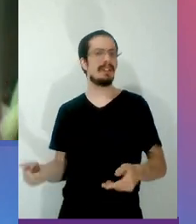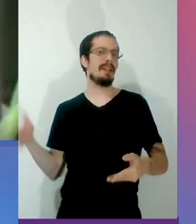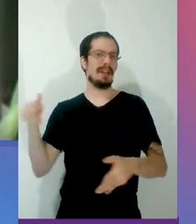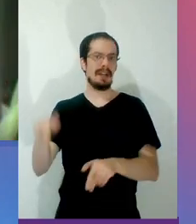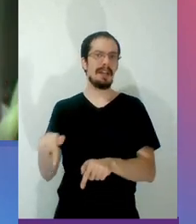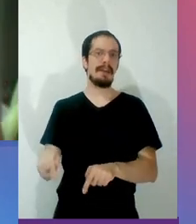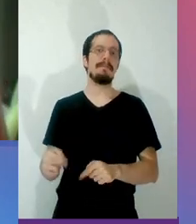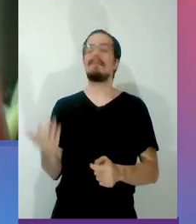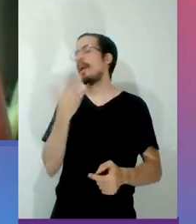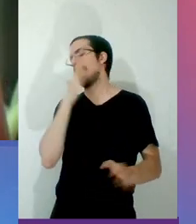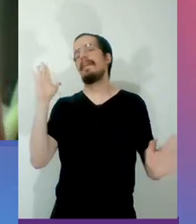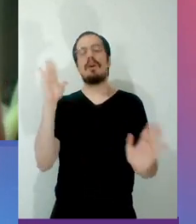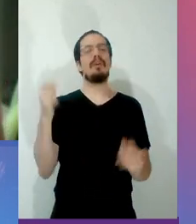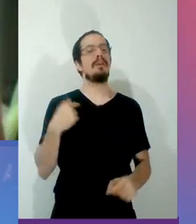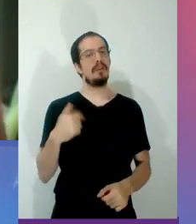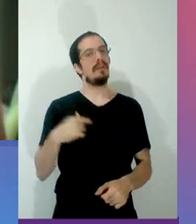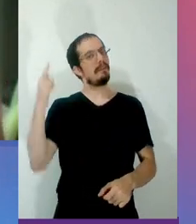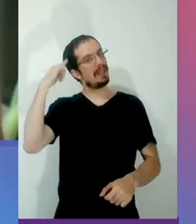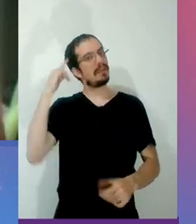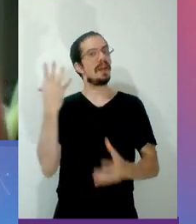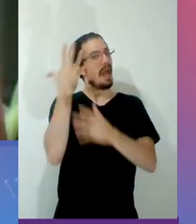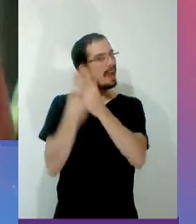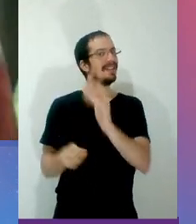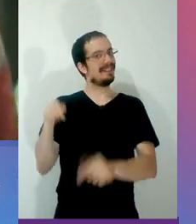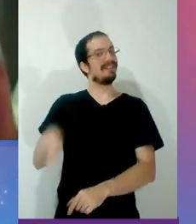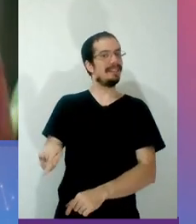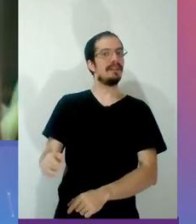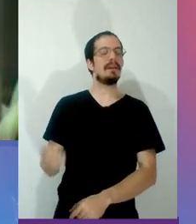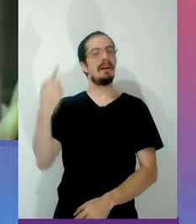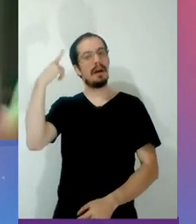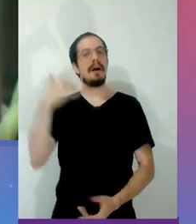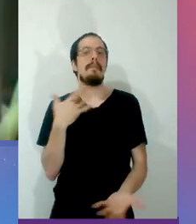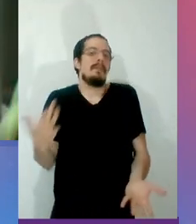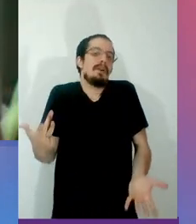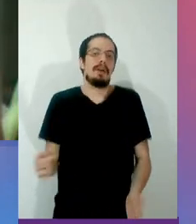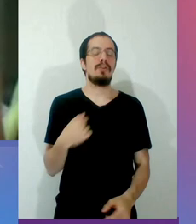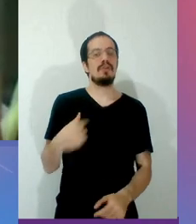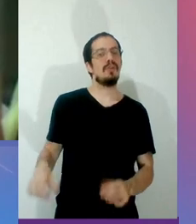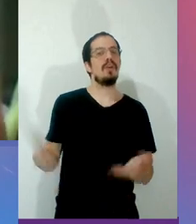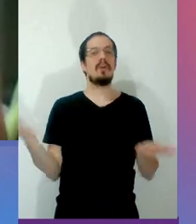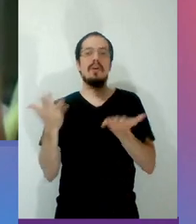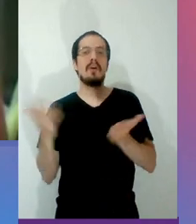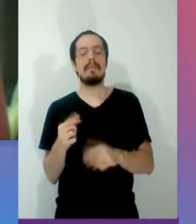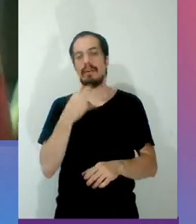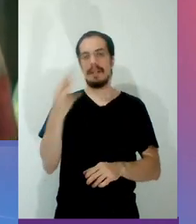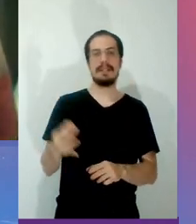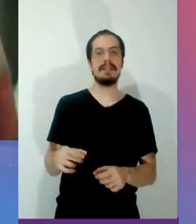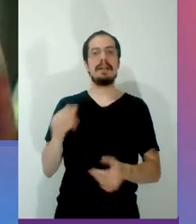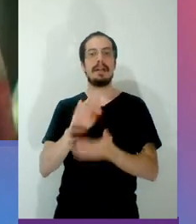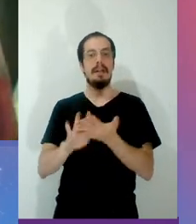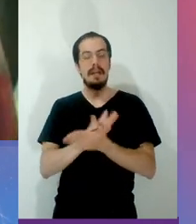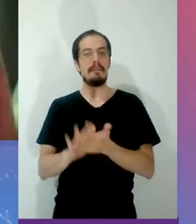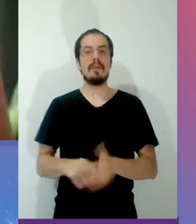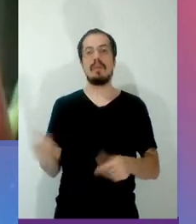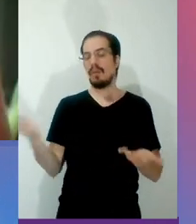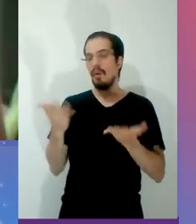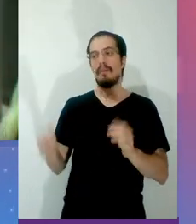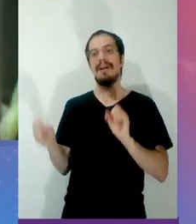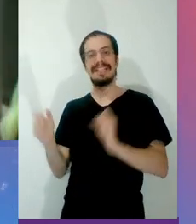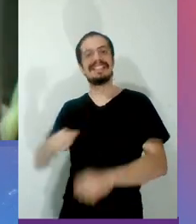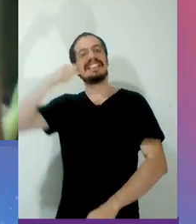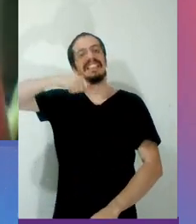lo mejor, creo yo. Porque no saco nada yo con decirle al niño, enseñarle al niño que tienes que lavar los dientes